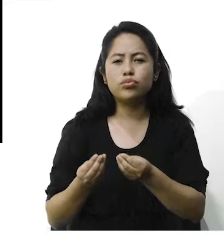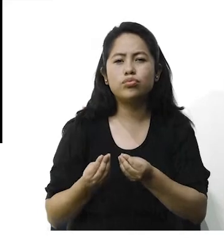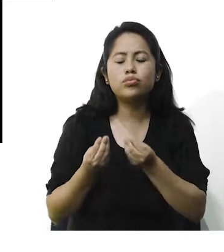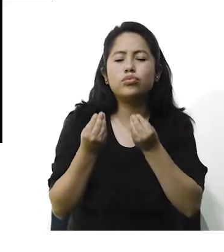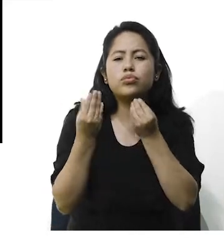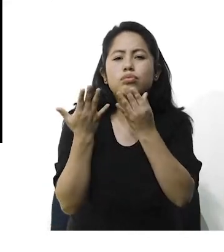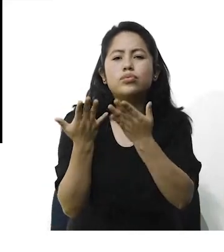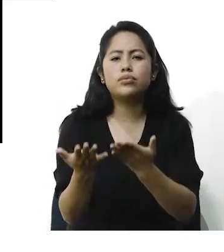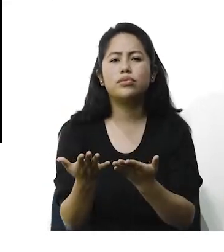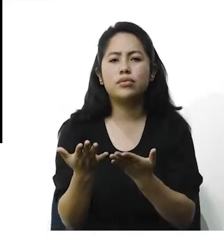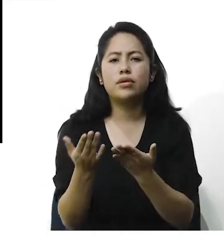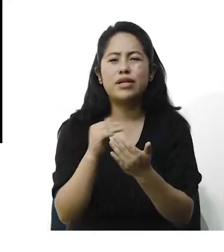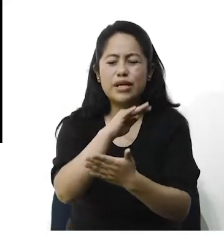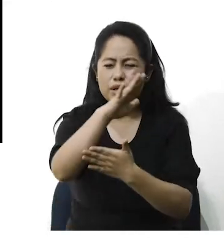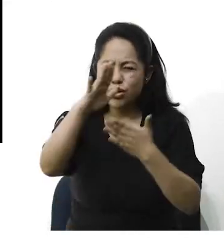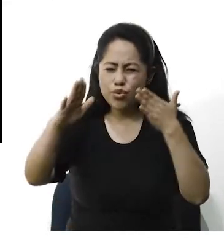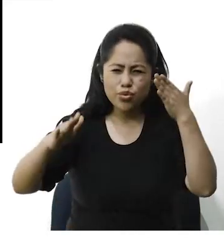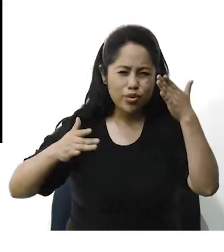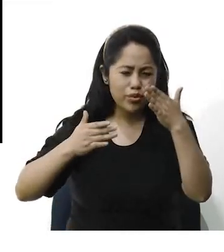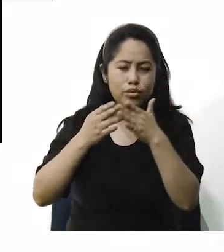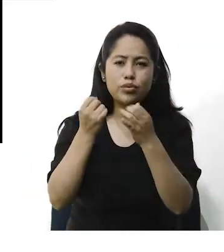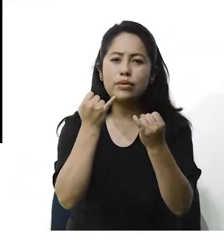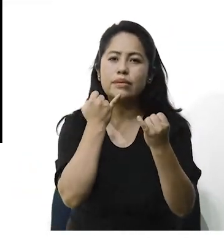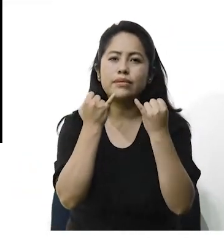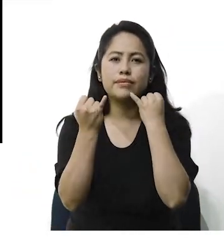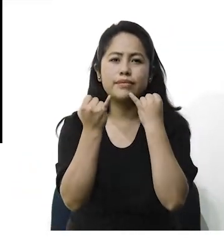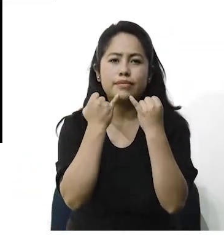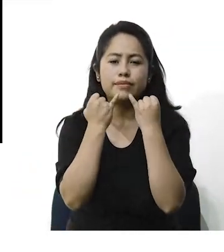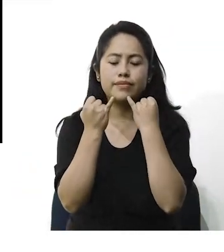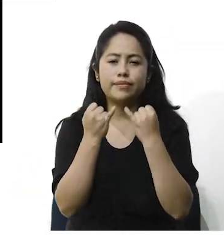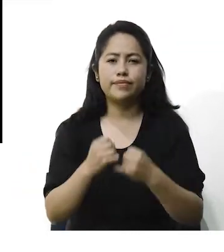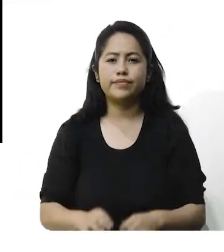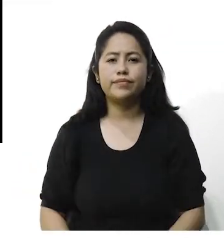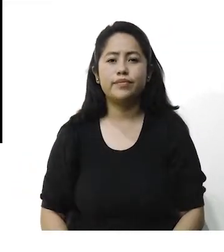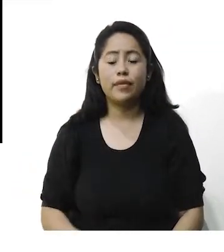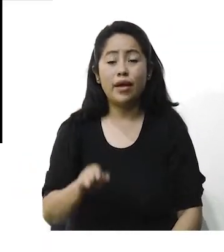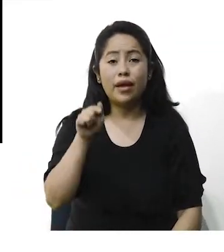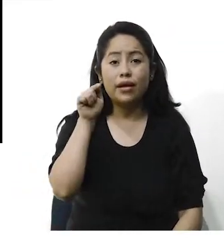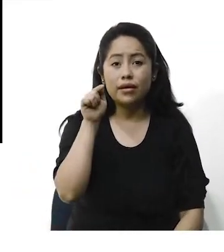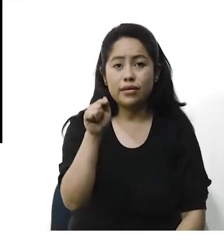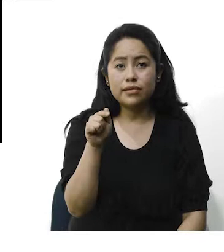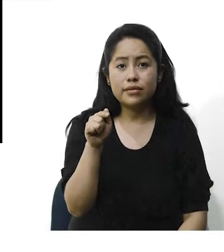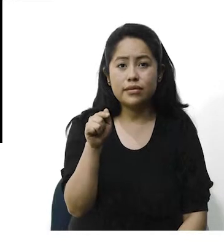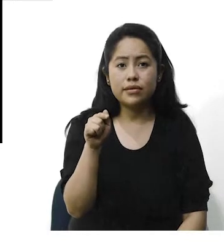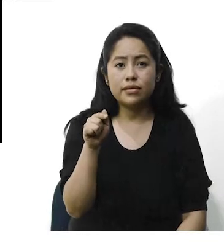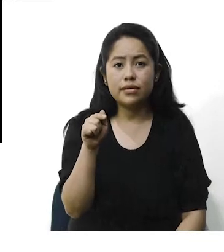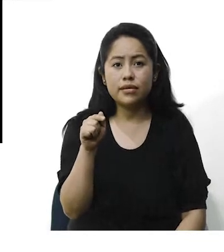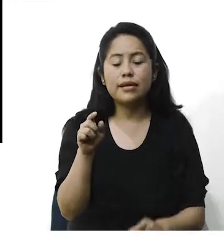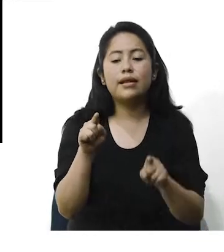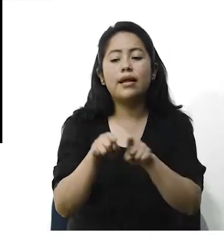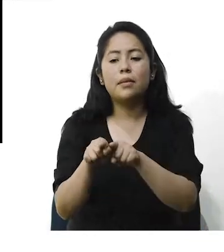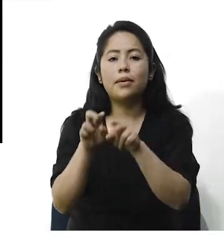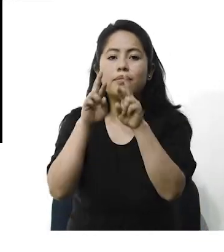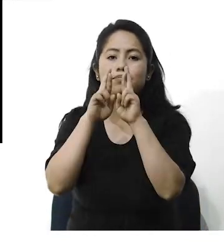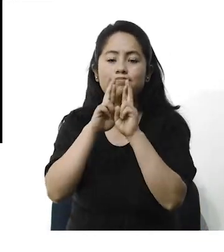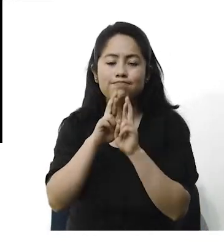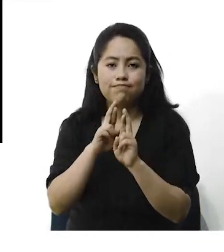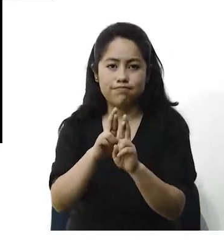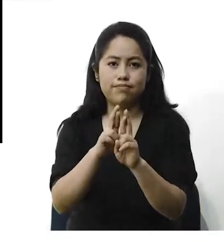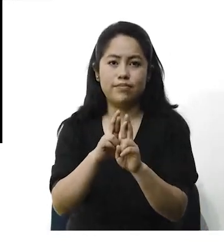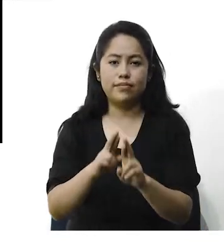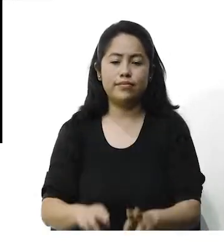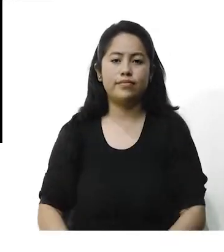transmitir toda la información y estas mismas emiten respuestas. Estas pueden